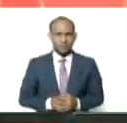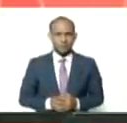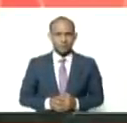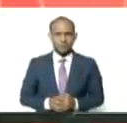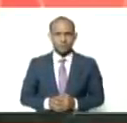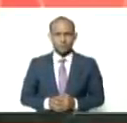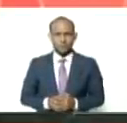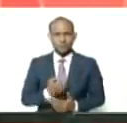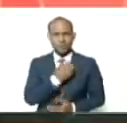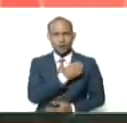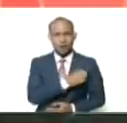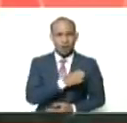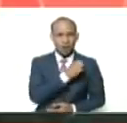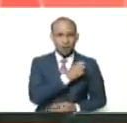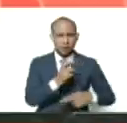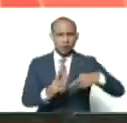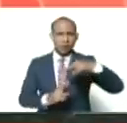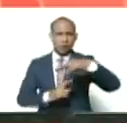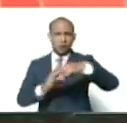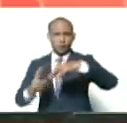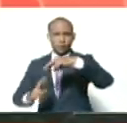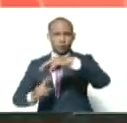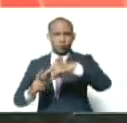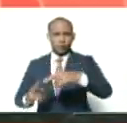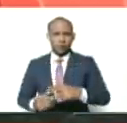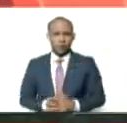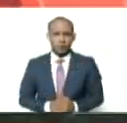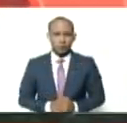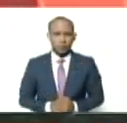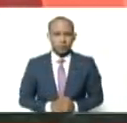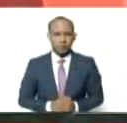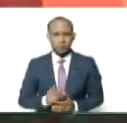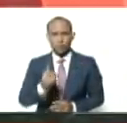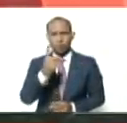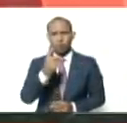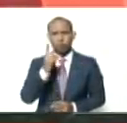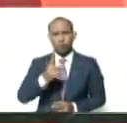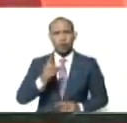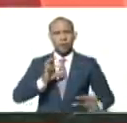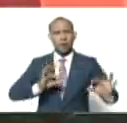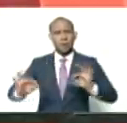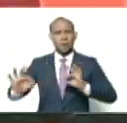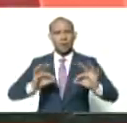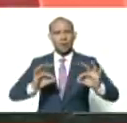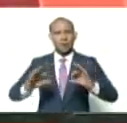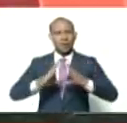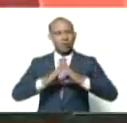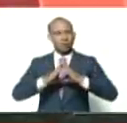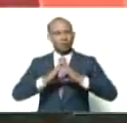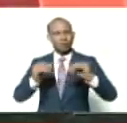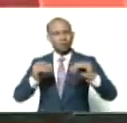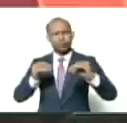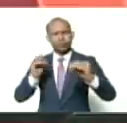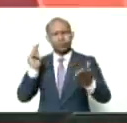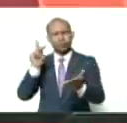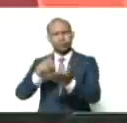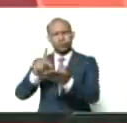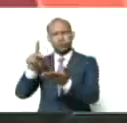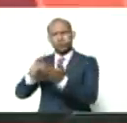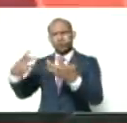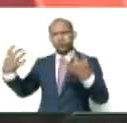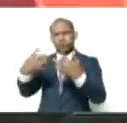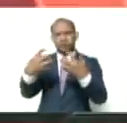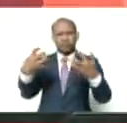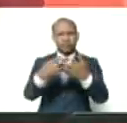En la ética revolucionaria, uno debe estar preparado para ir a cualquier combate, a